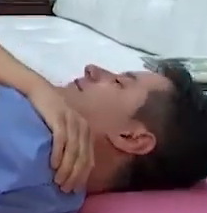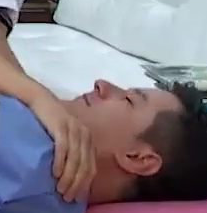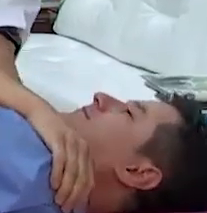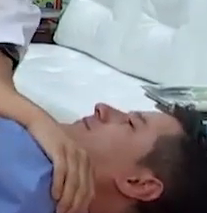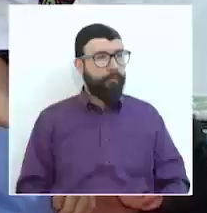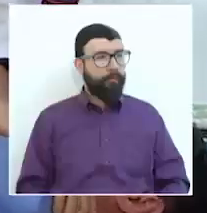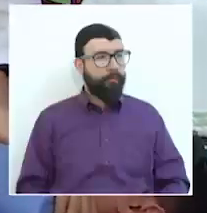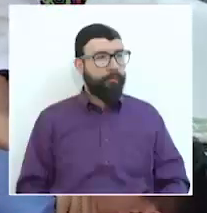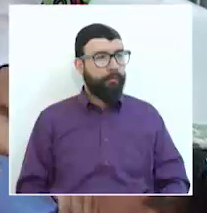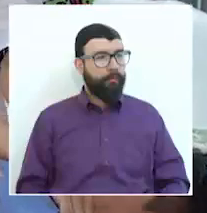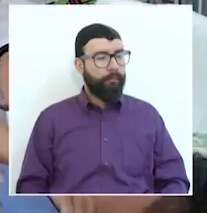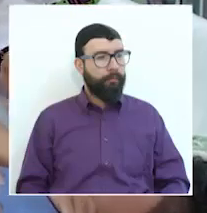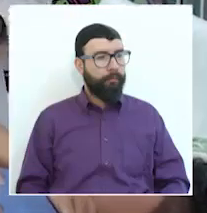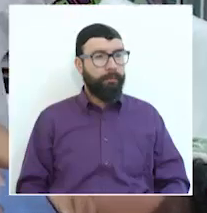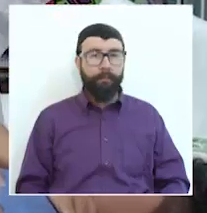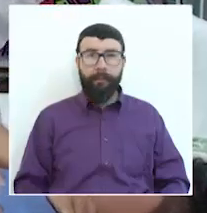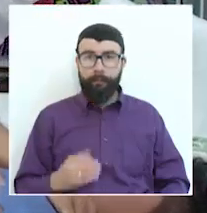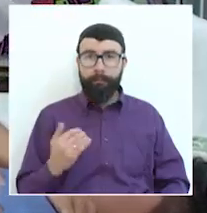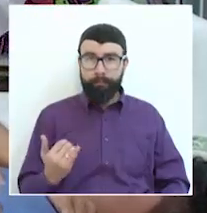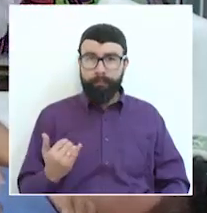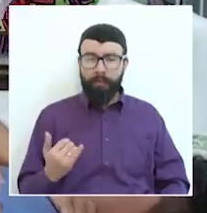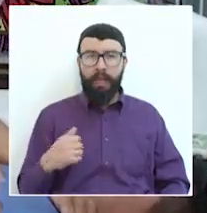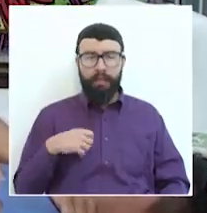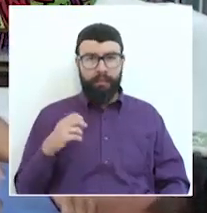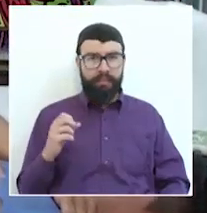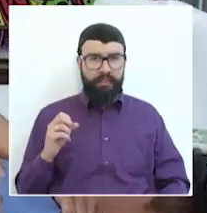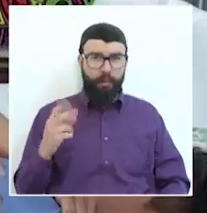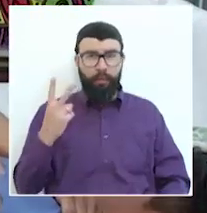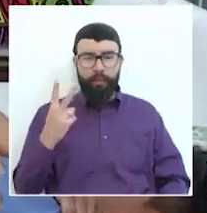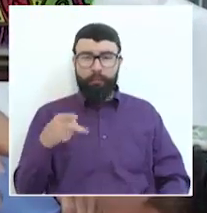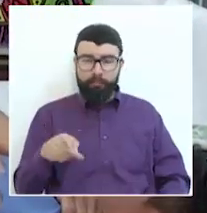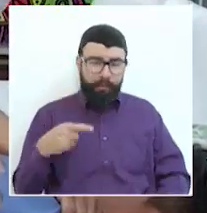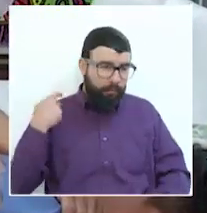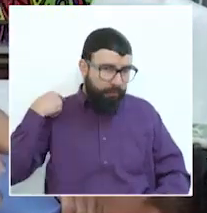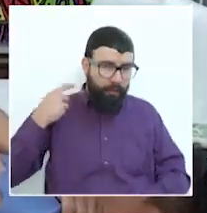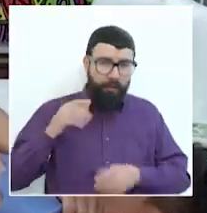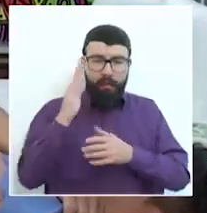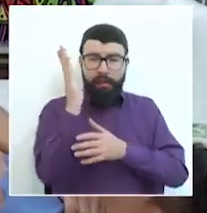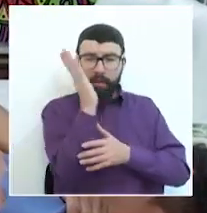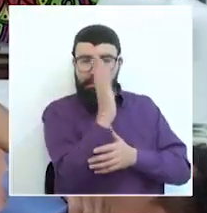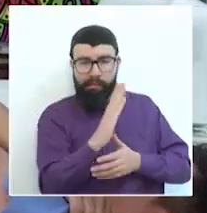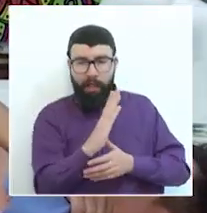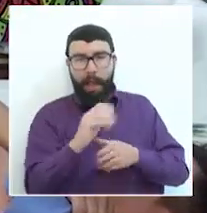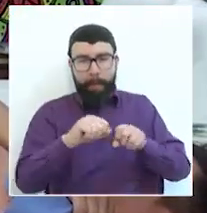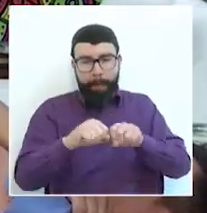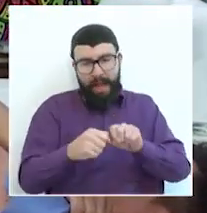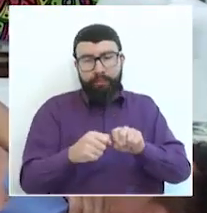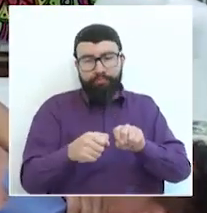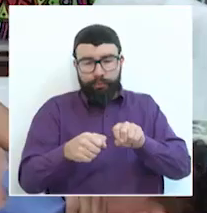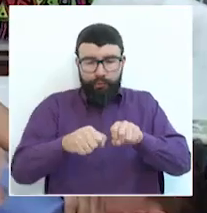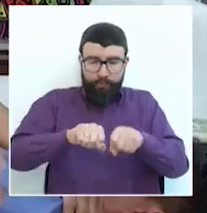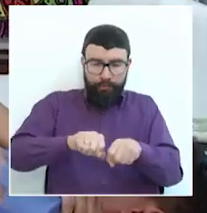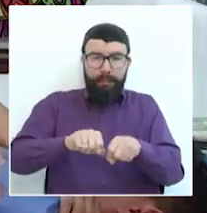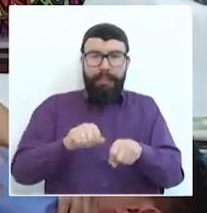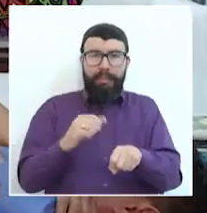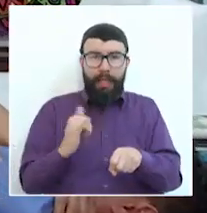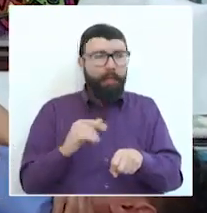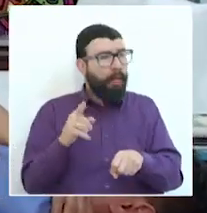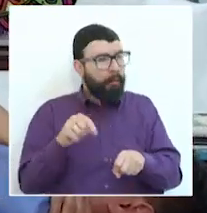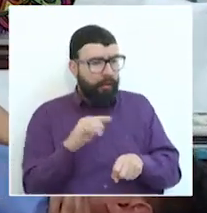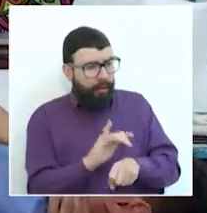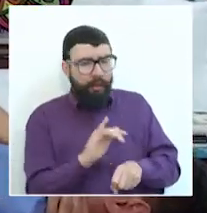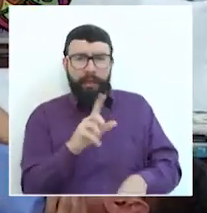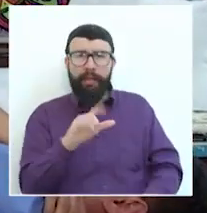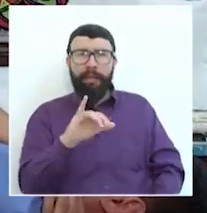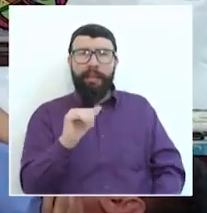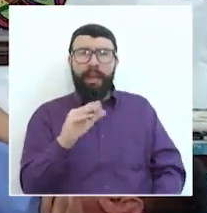Y ahí encontramos que estaba la segunda disfunción, que es hacia donde tenía la curva. Y en la última vimos que este ilíaco estaba un poquito hacia la